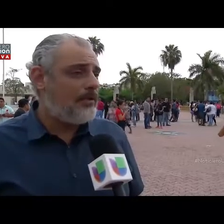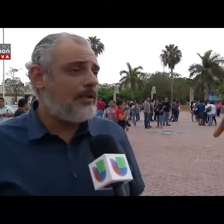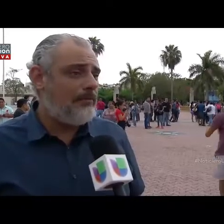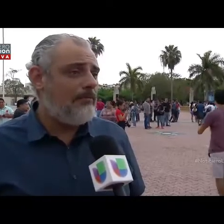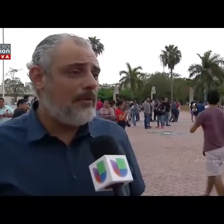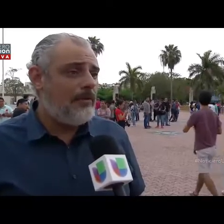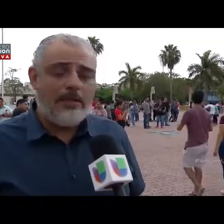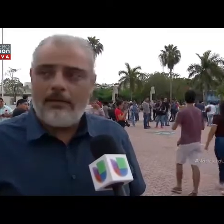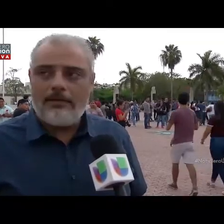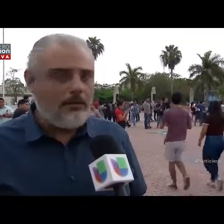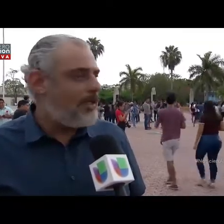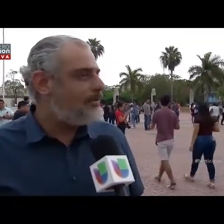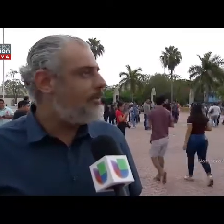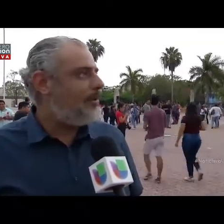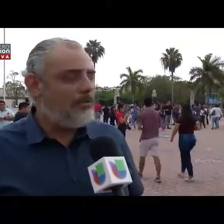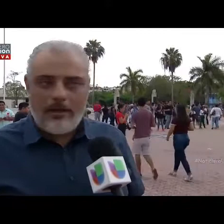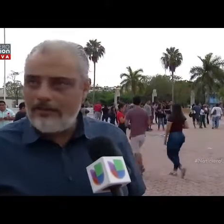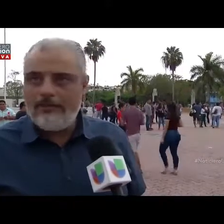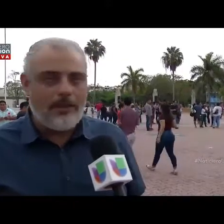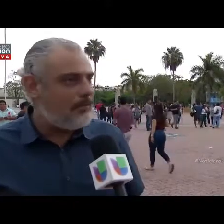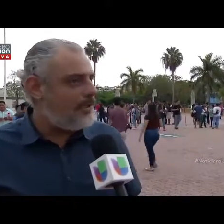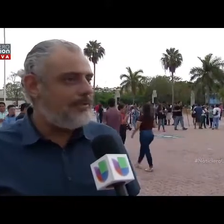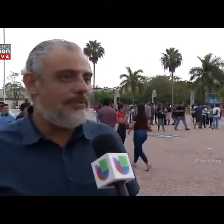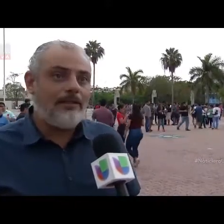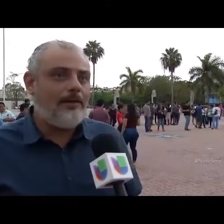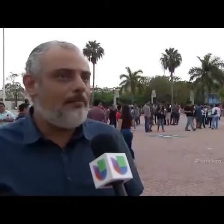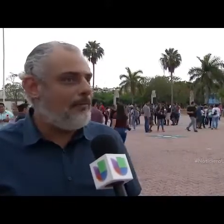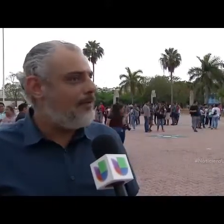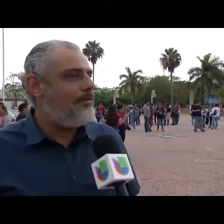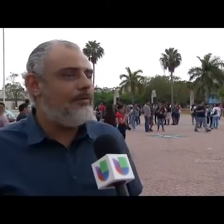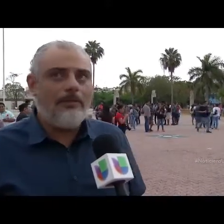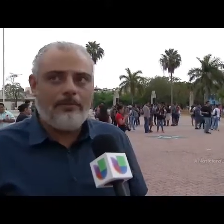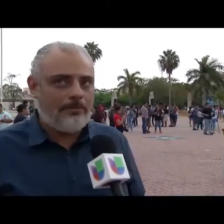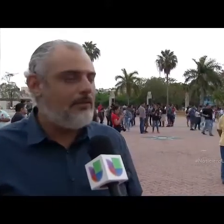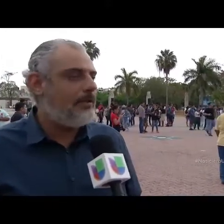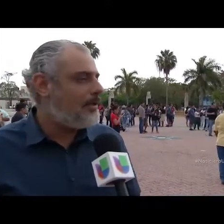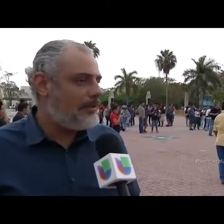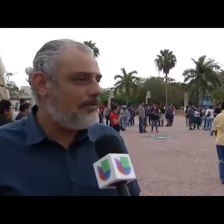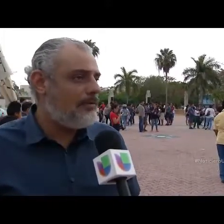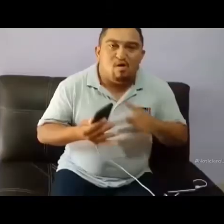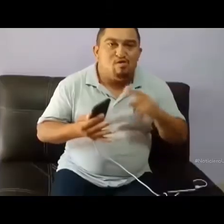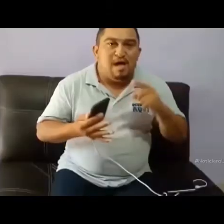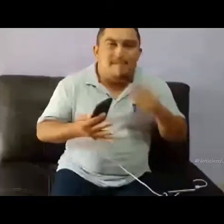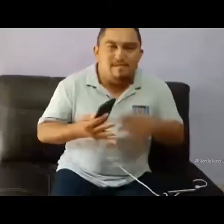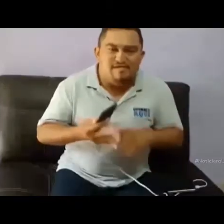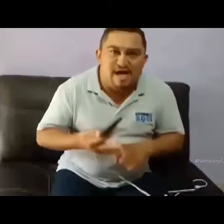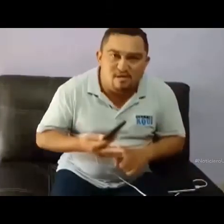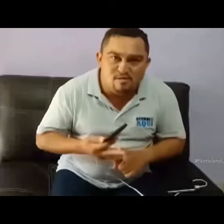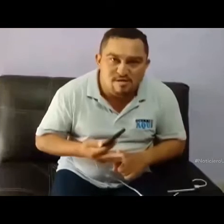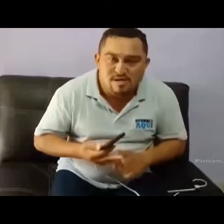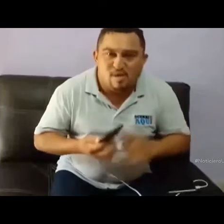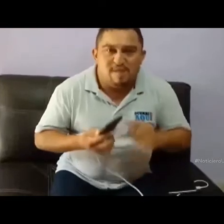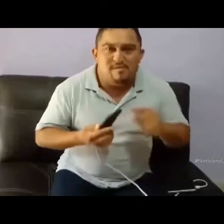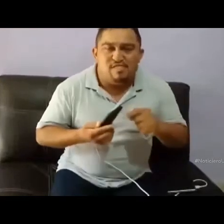la nota roja aquí. Llegaba a todas, estaba en todas, cubría todas, llegaba primero, todo el tiempo estaba trabajando. Tras ser levantado